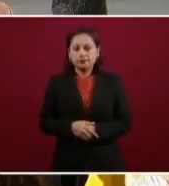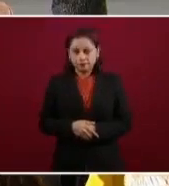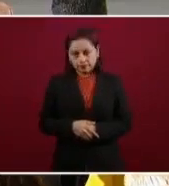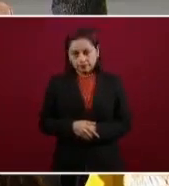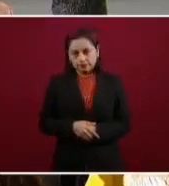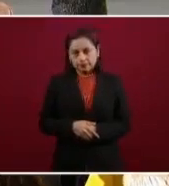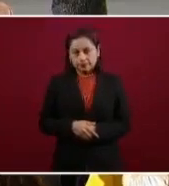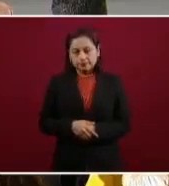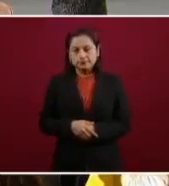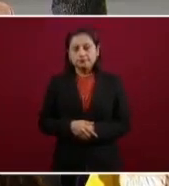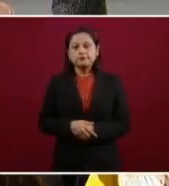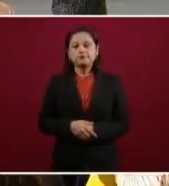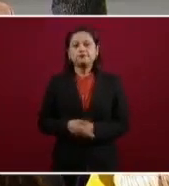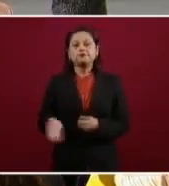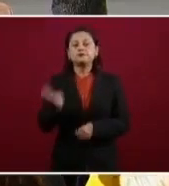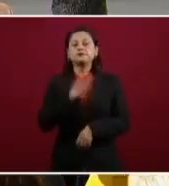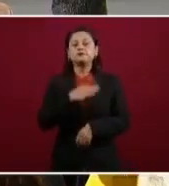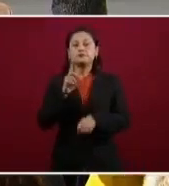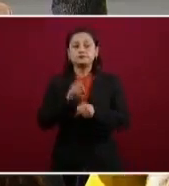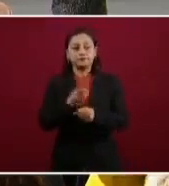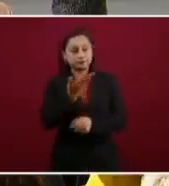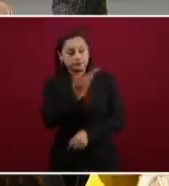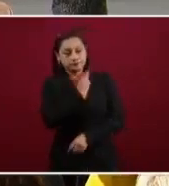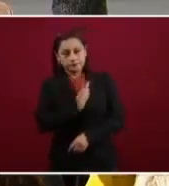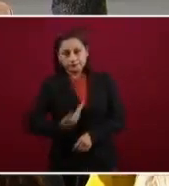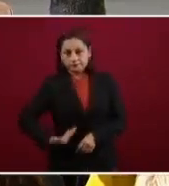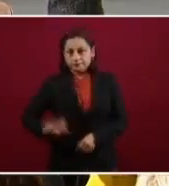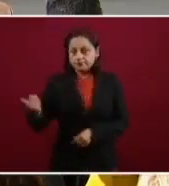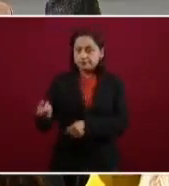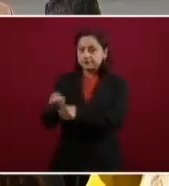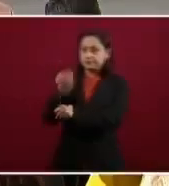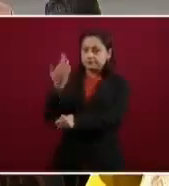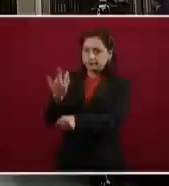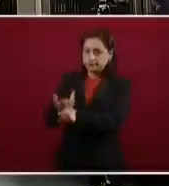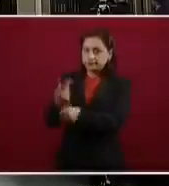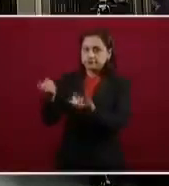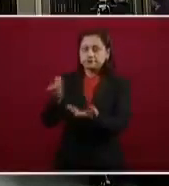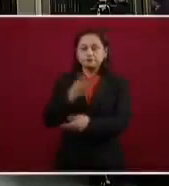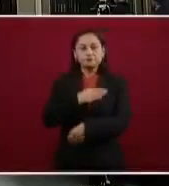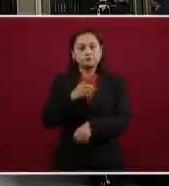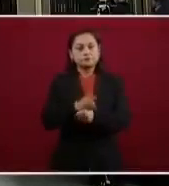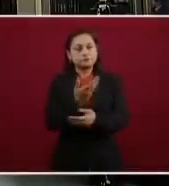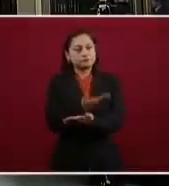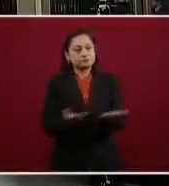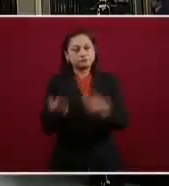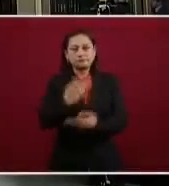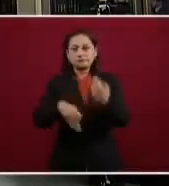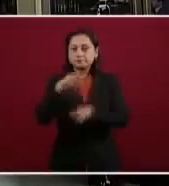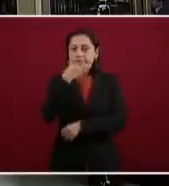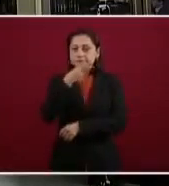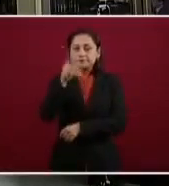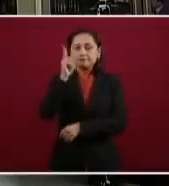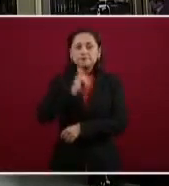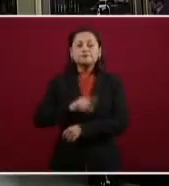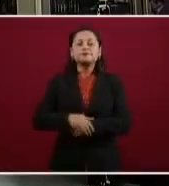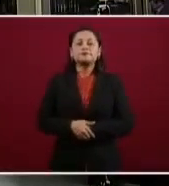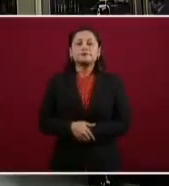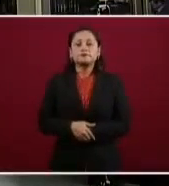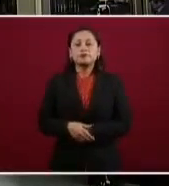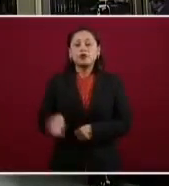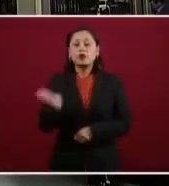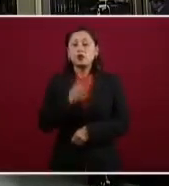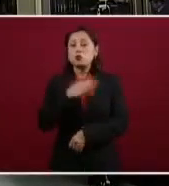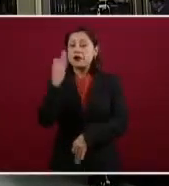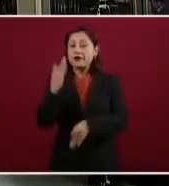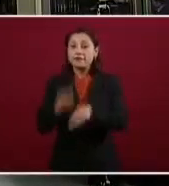buenos días señor presidente secretaria muy buenos días a todas ya todos ustedes el buen fin es un fin